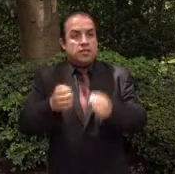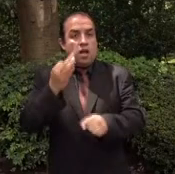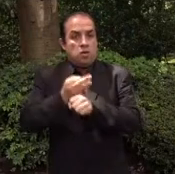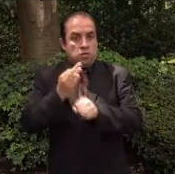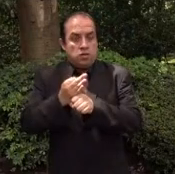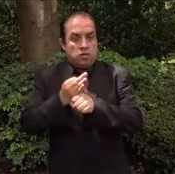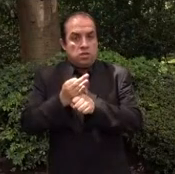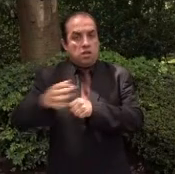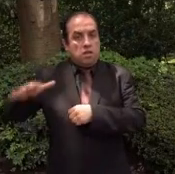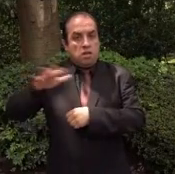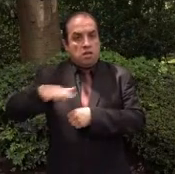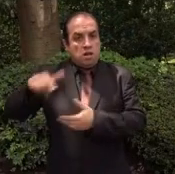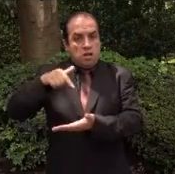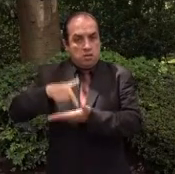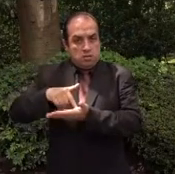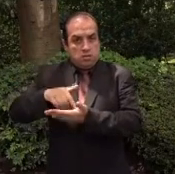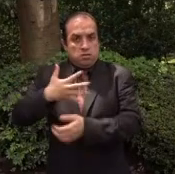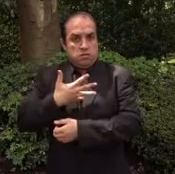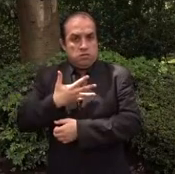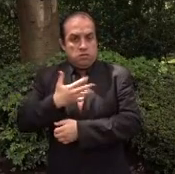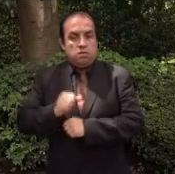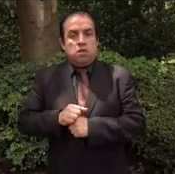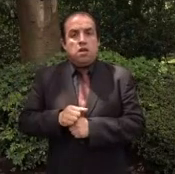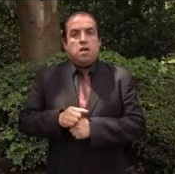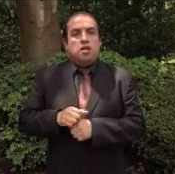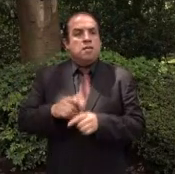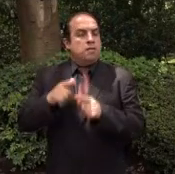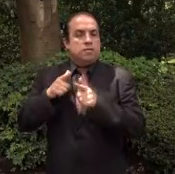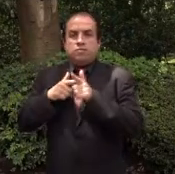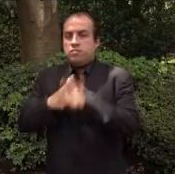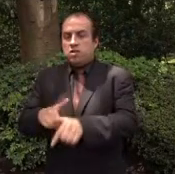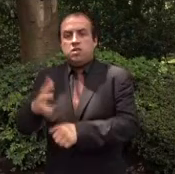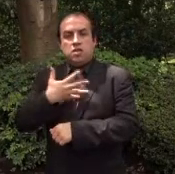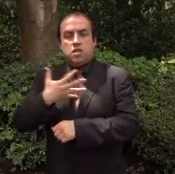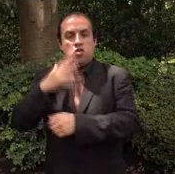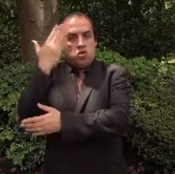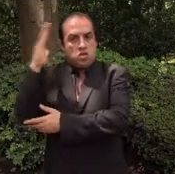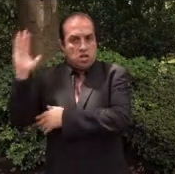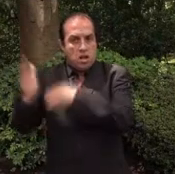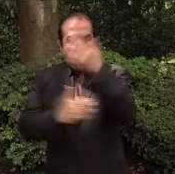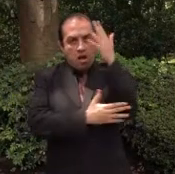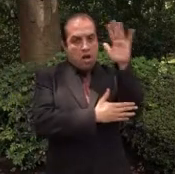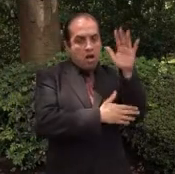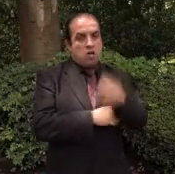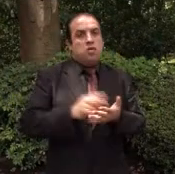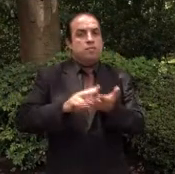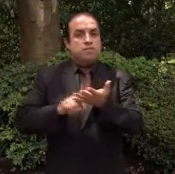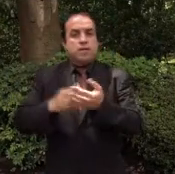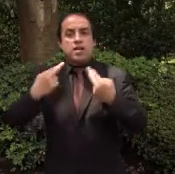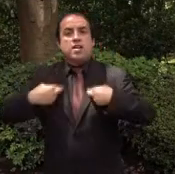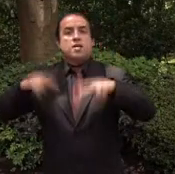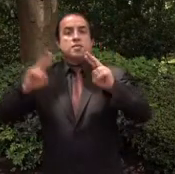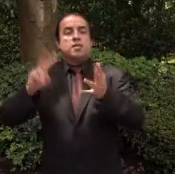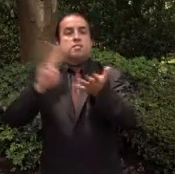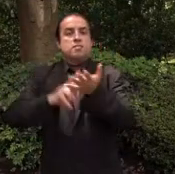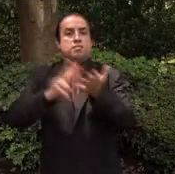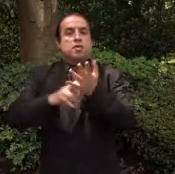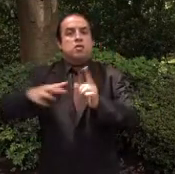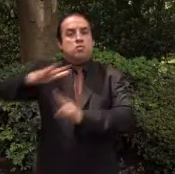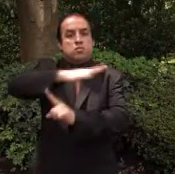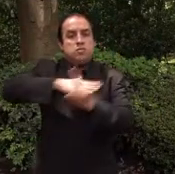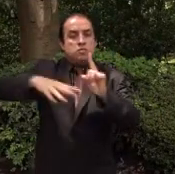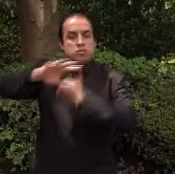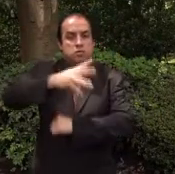en ese espacio se preservará toda la parte de árboles y todo lo que representa el valor ambiental de esa zona.